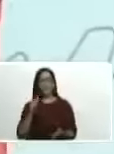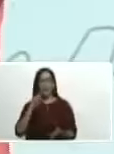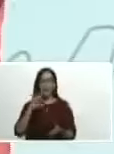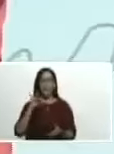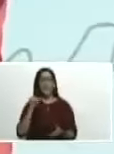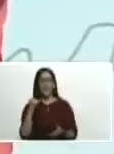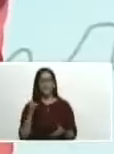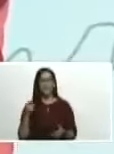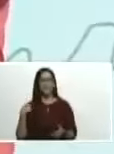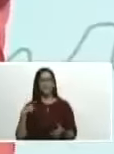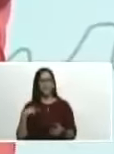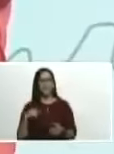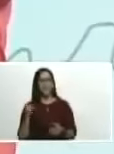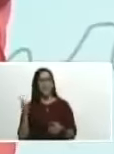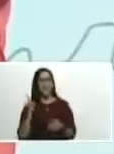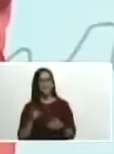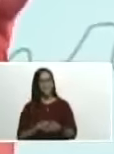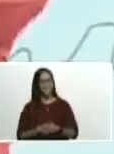tiene ya...